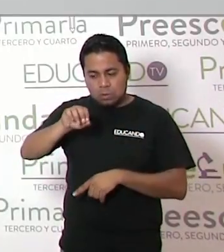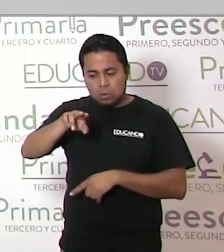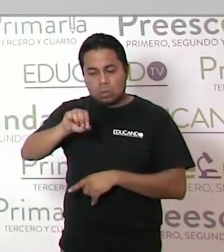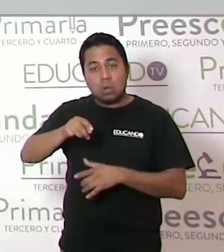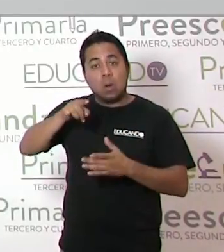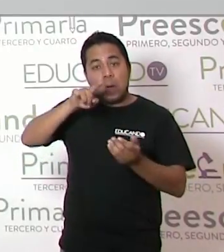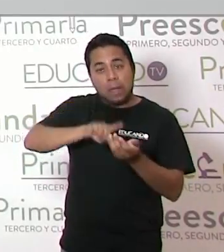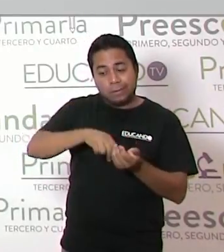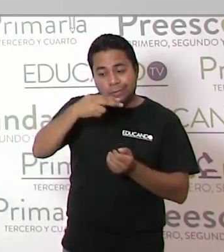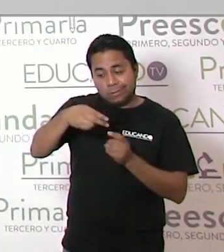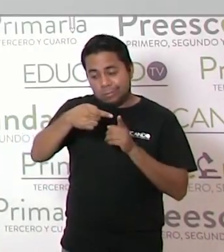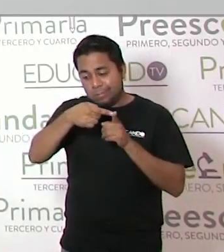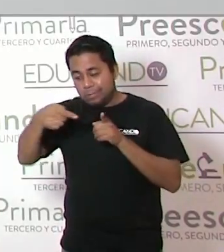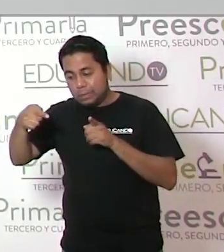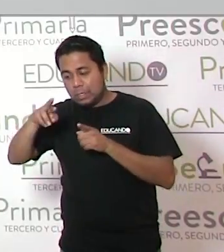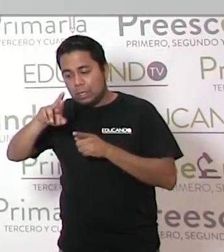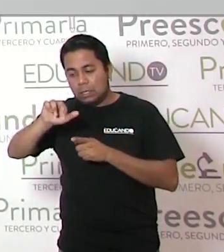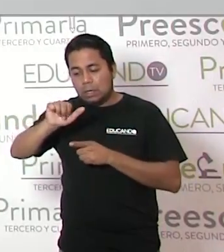radio.